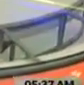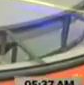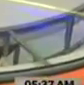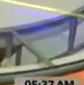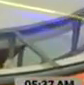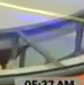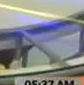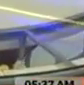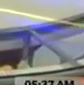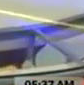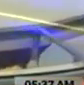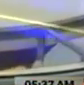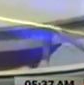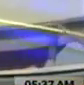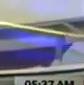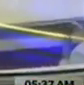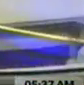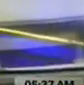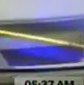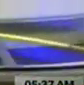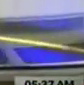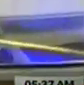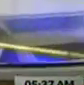una oportunidad.